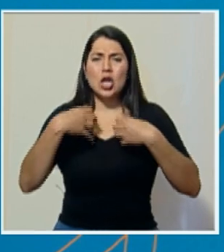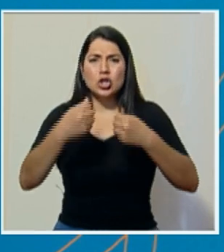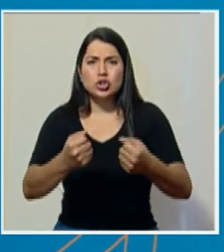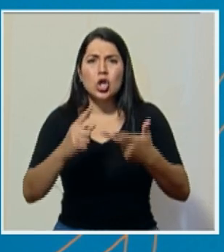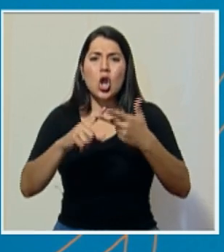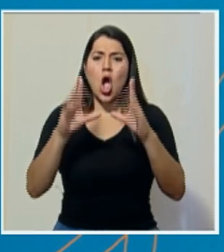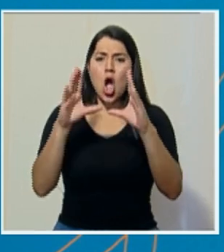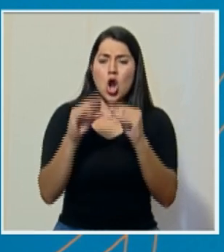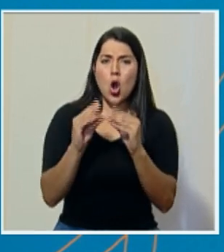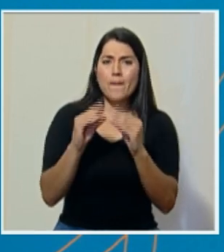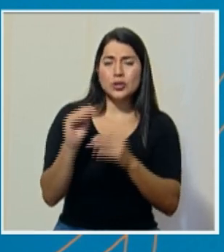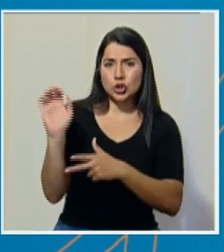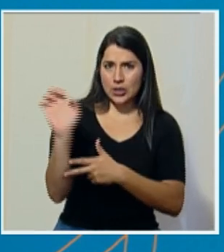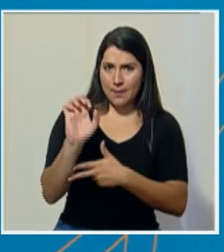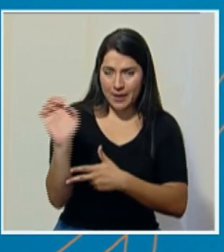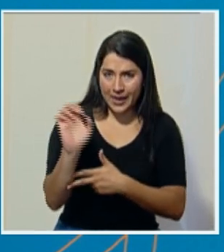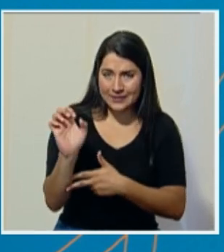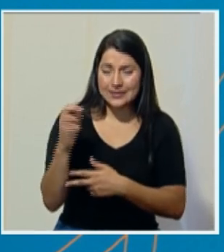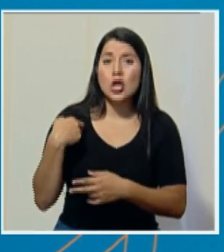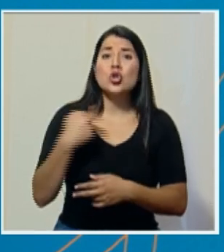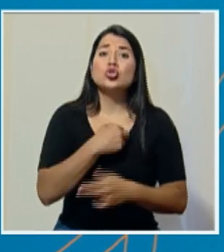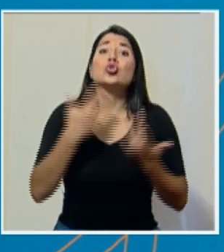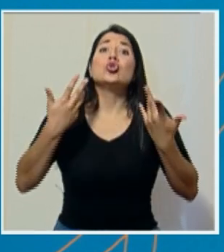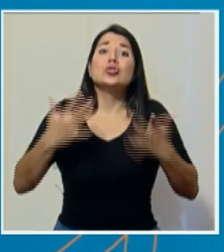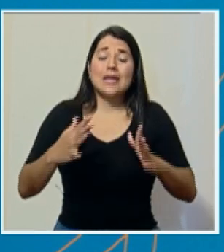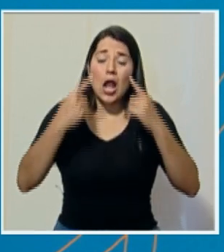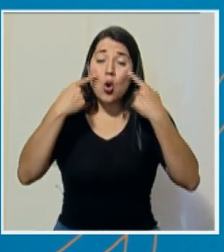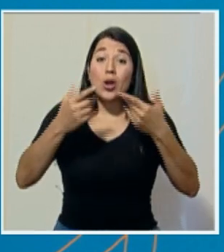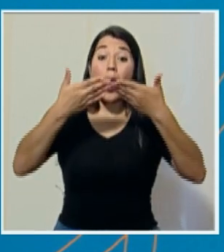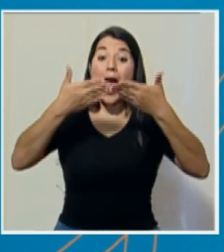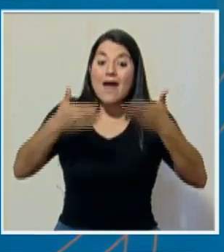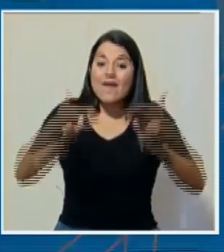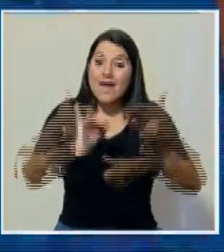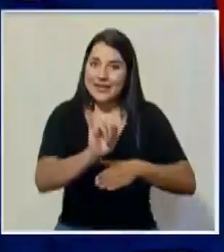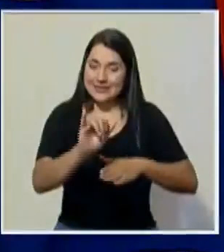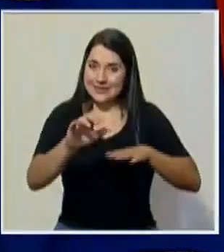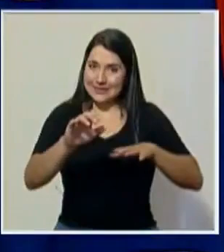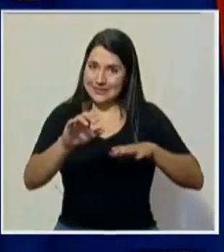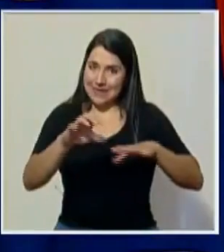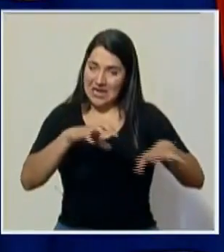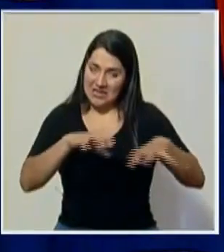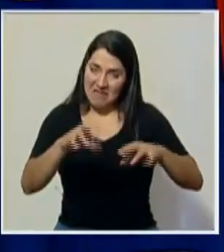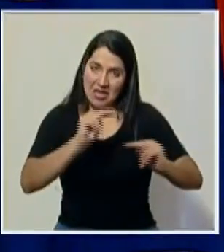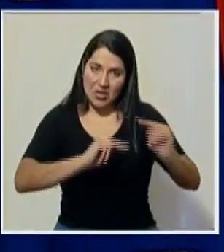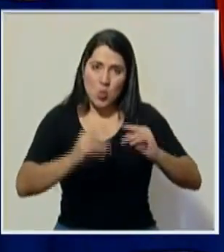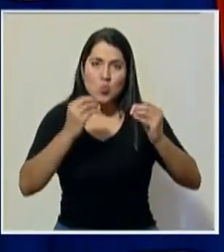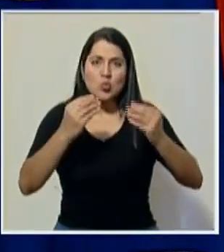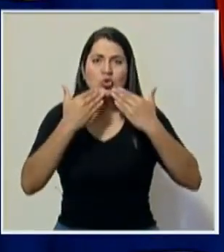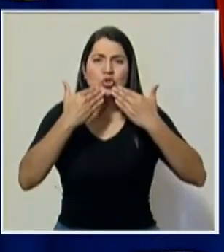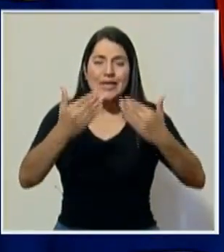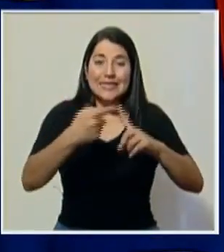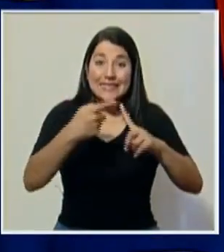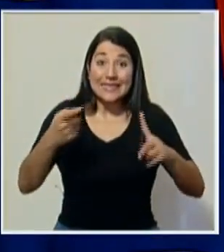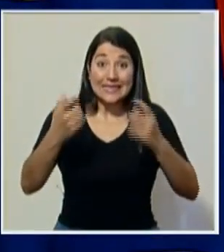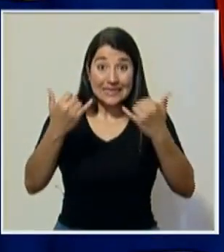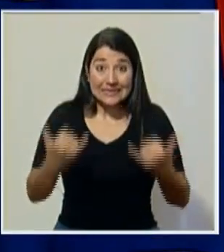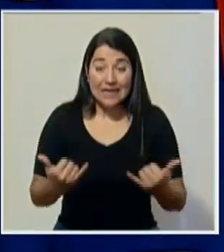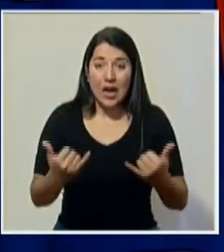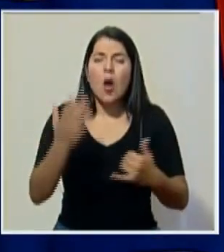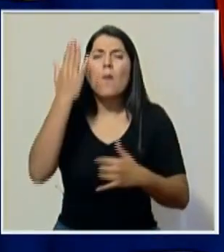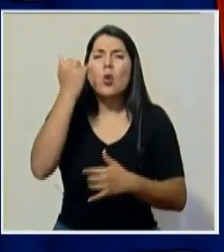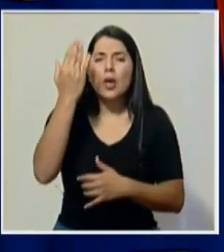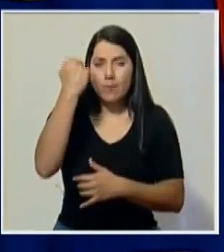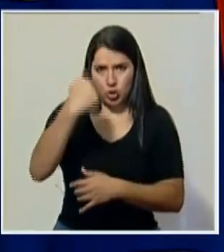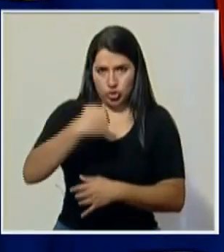por el presidente, hemos dado paso a la apertura de estas actividades. Muchísimas gracias desde ya, porque